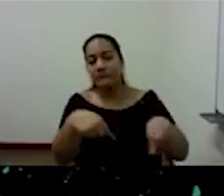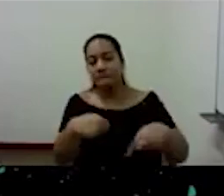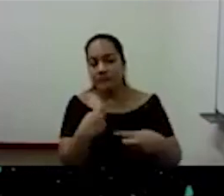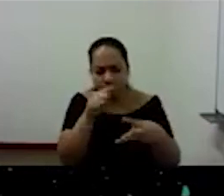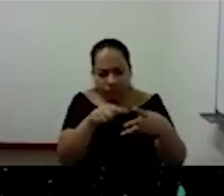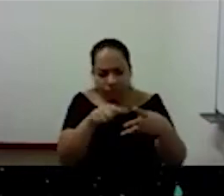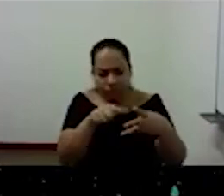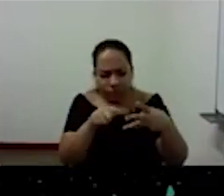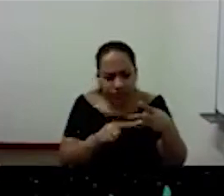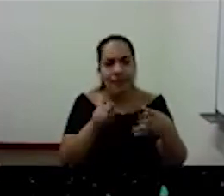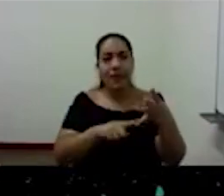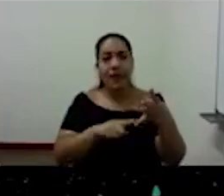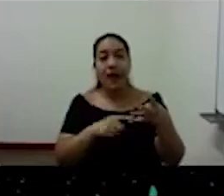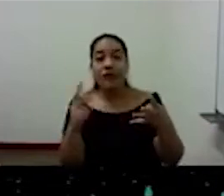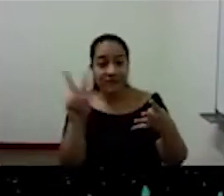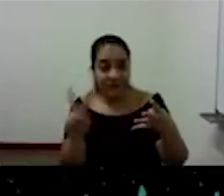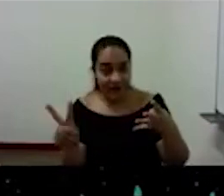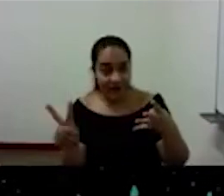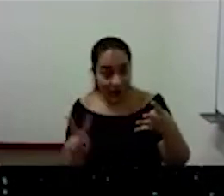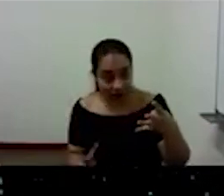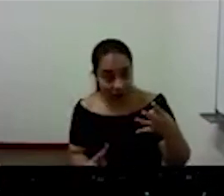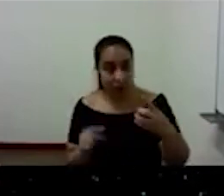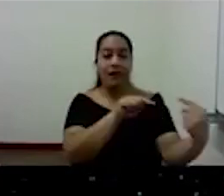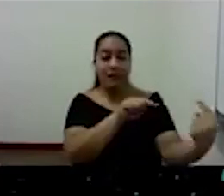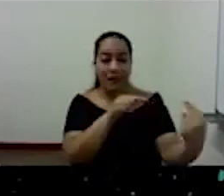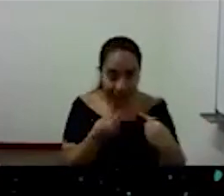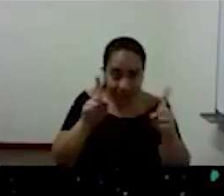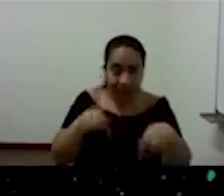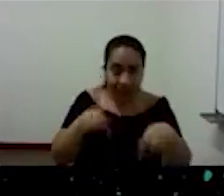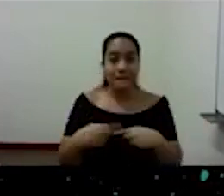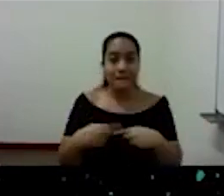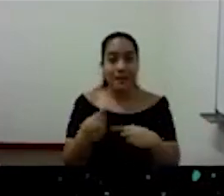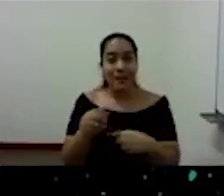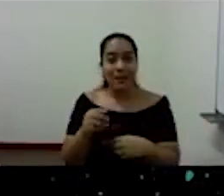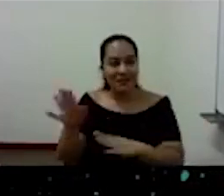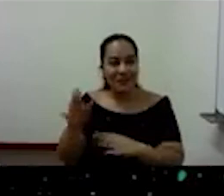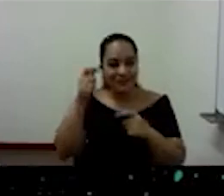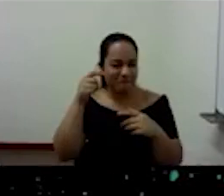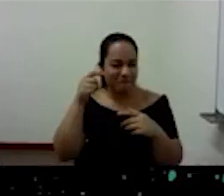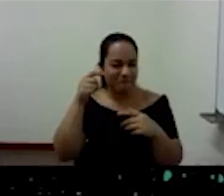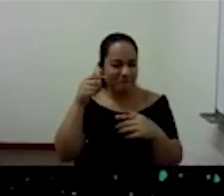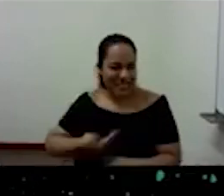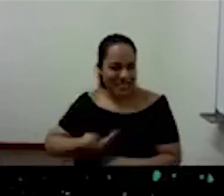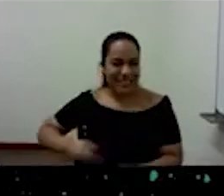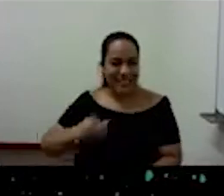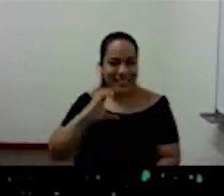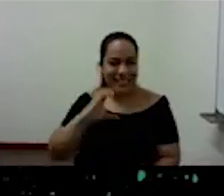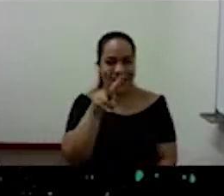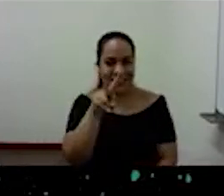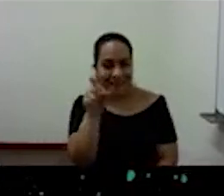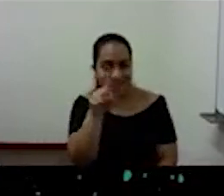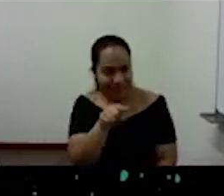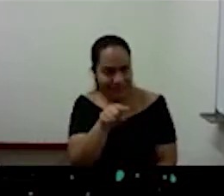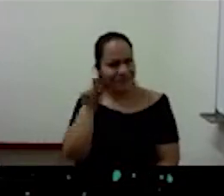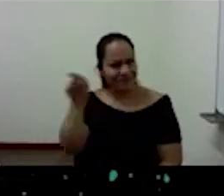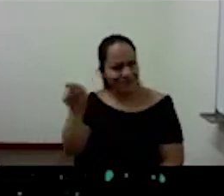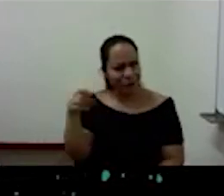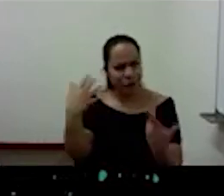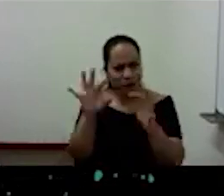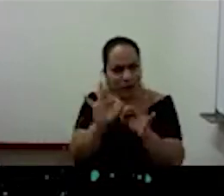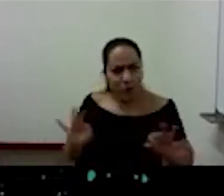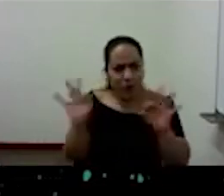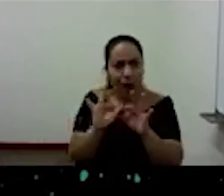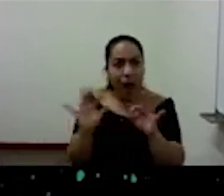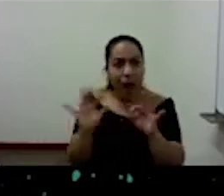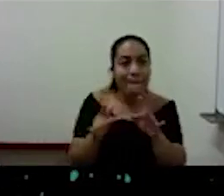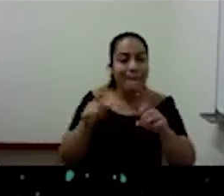la Revolución venezolana, la de Chávez, digamos, que fueron tan importantes en su momento para